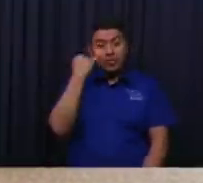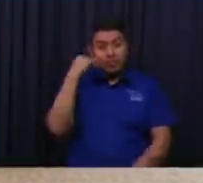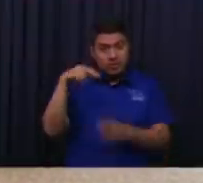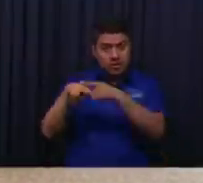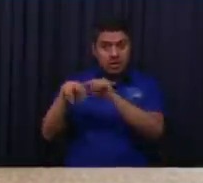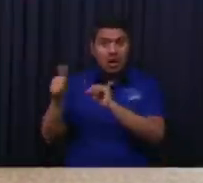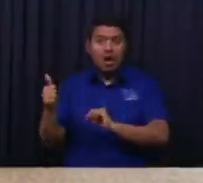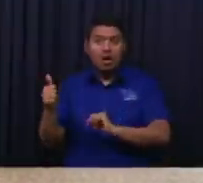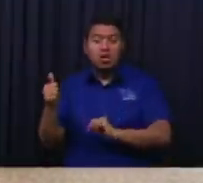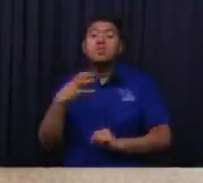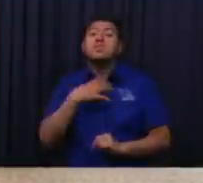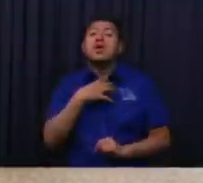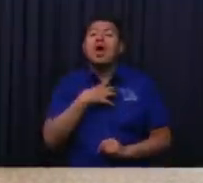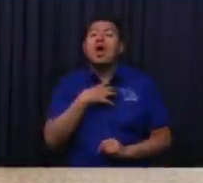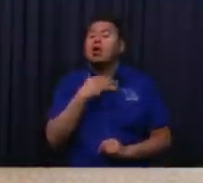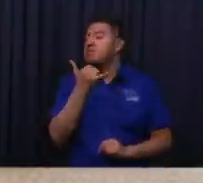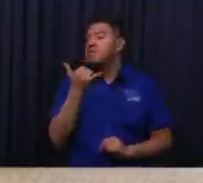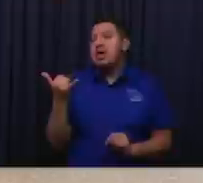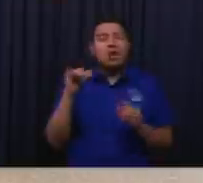la cuidé.